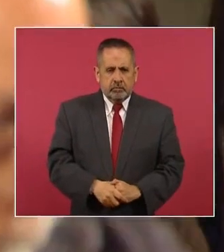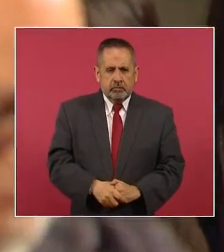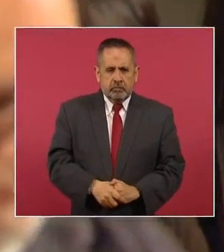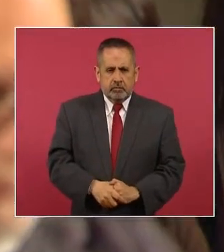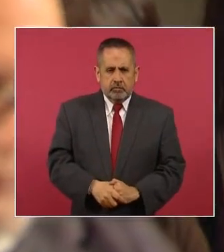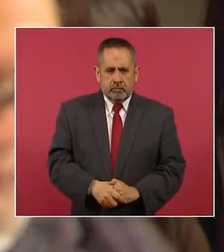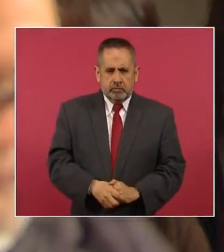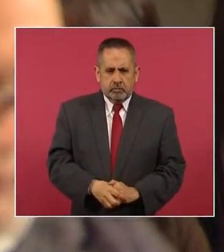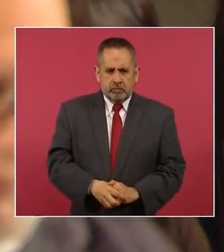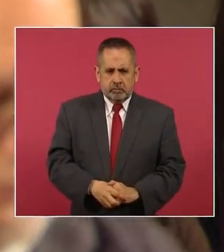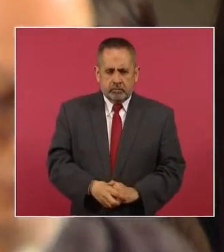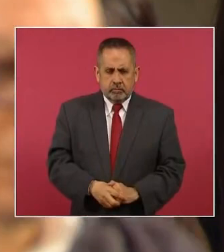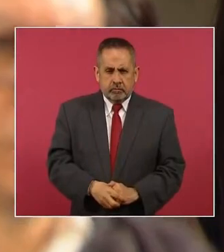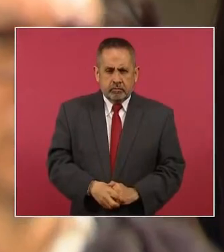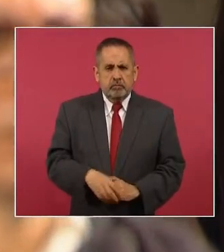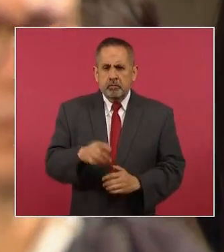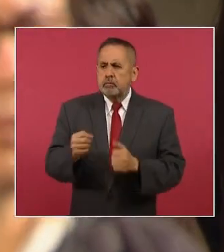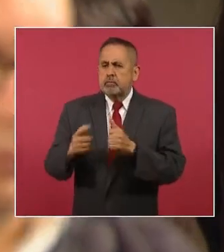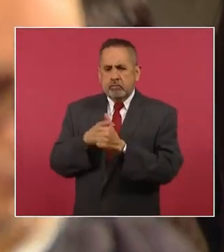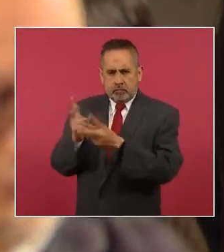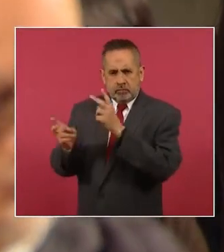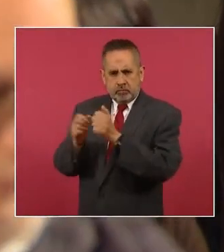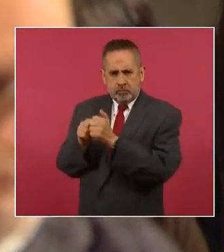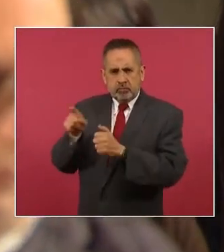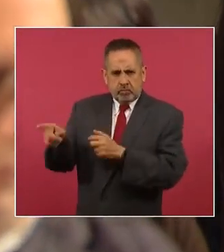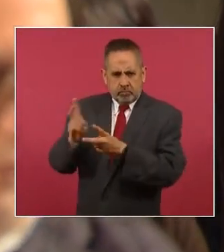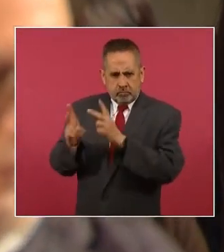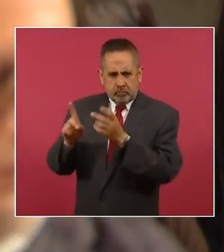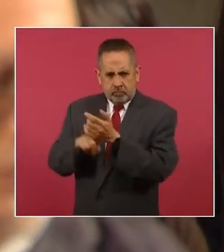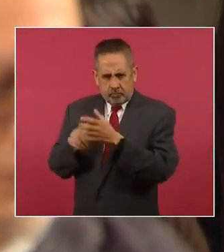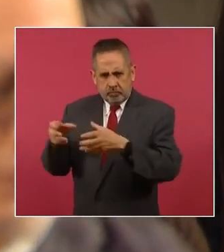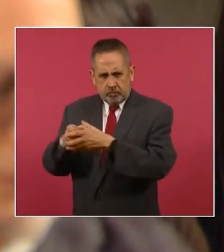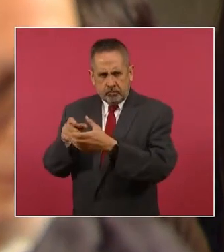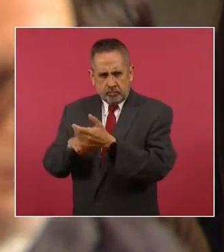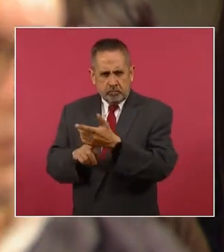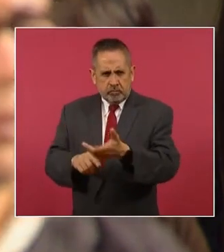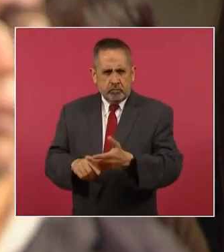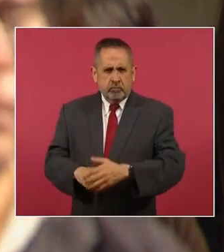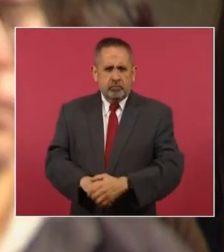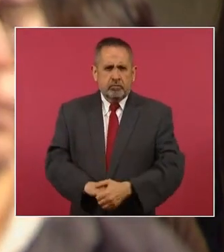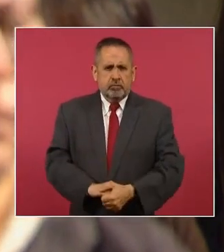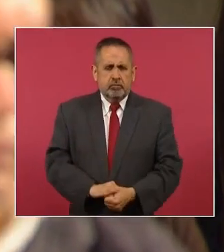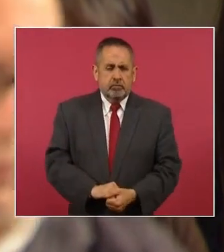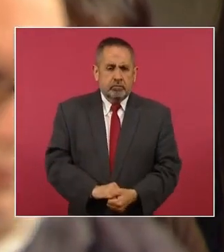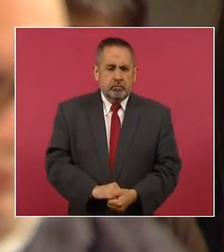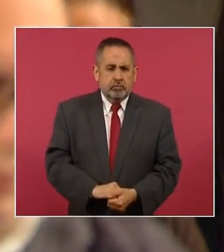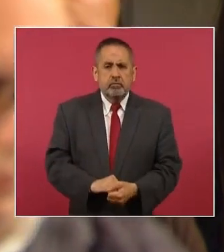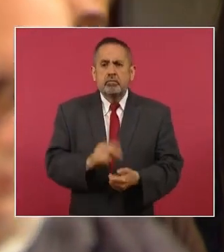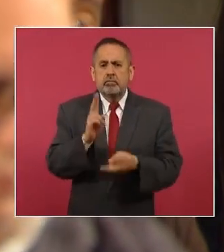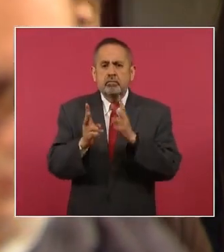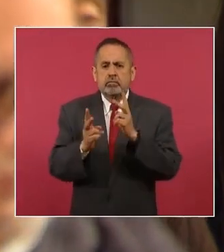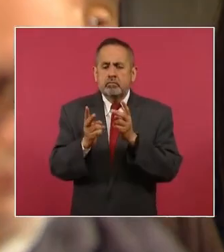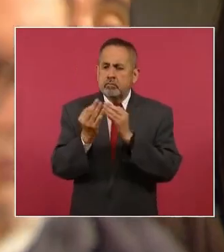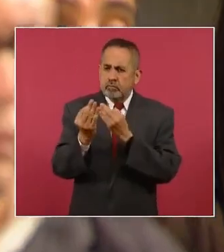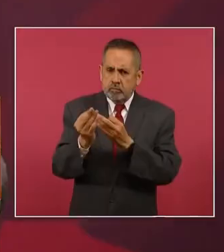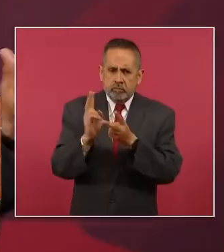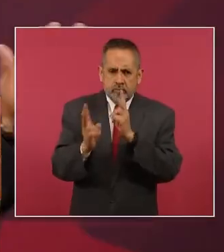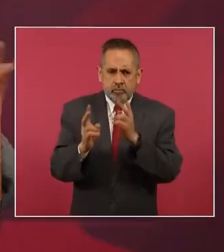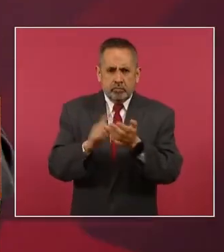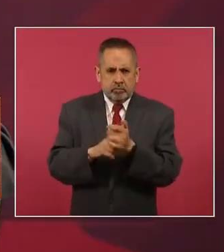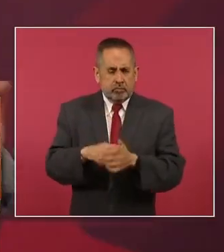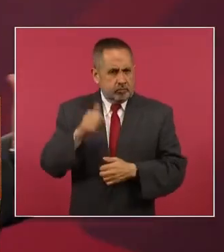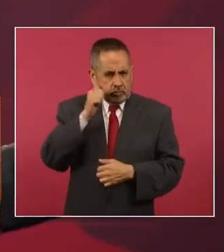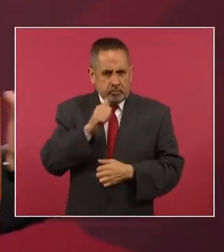familiares? No. ¿Lo ven primero con ella? Pero si está en la disposición de recibirnos y escuchar.